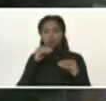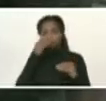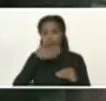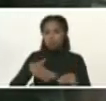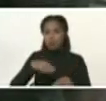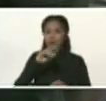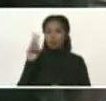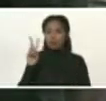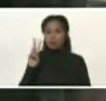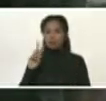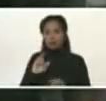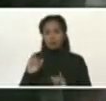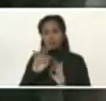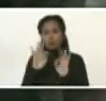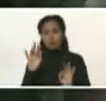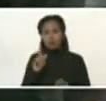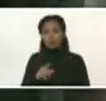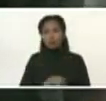venezolano.